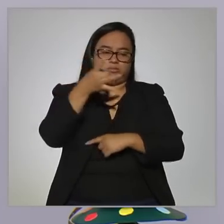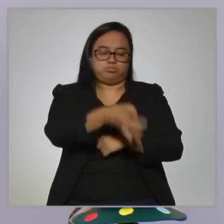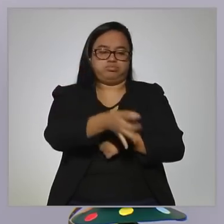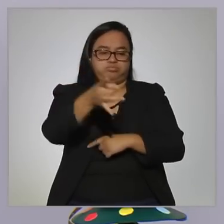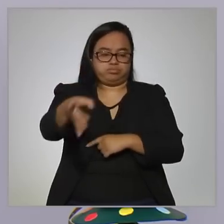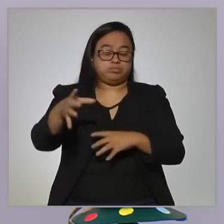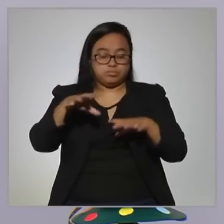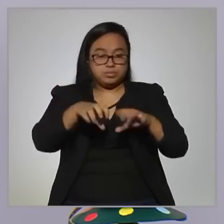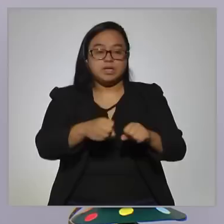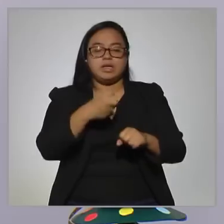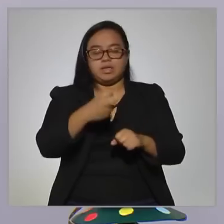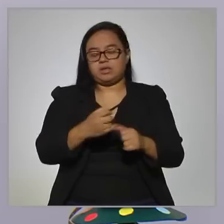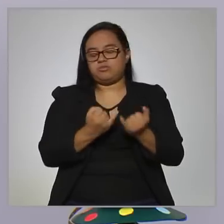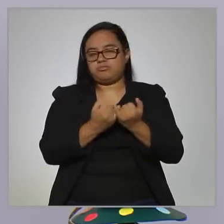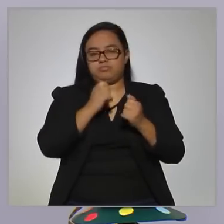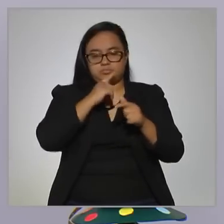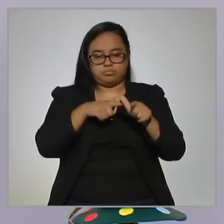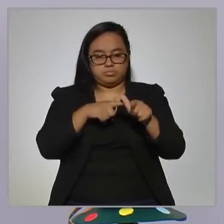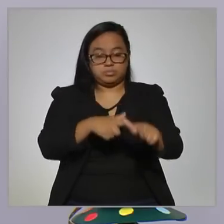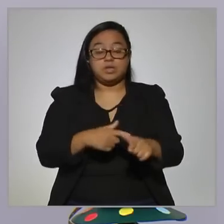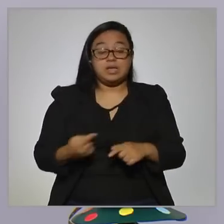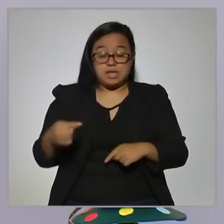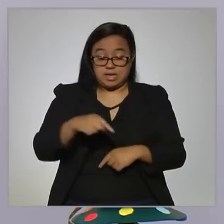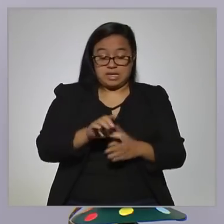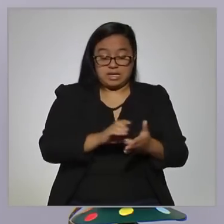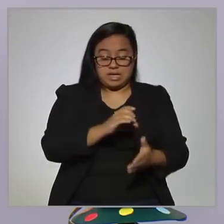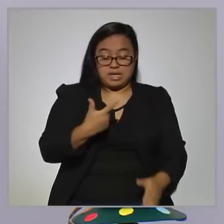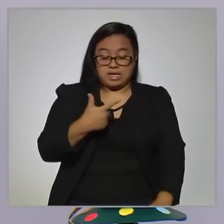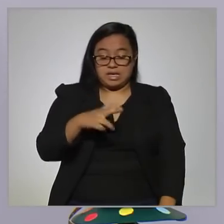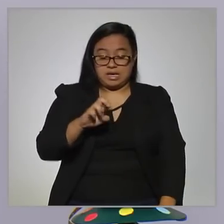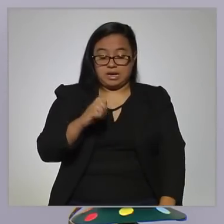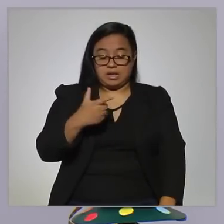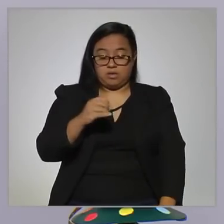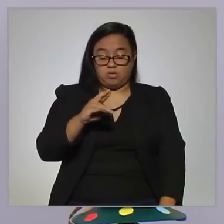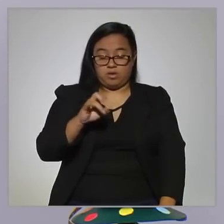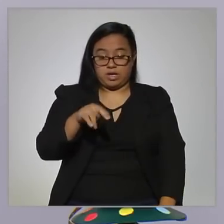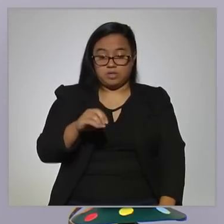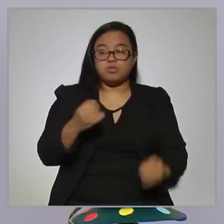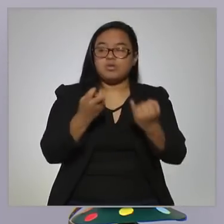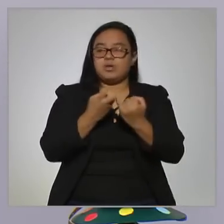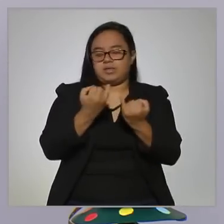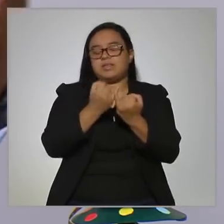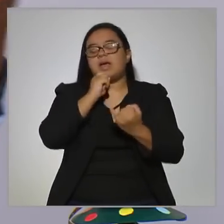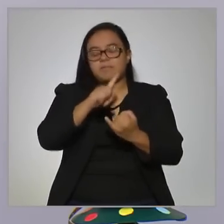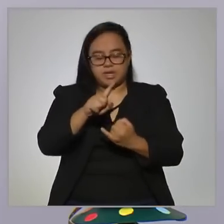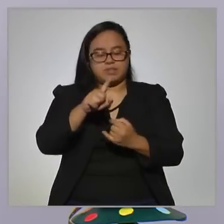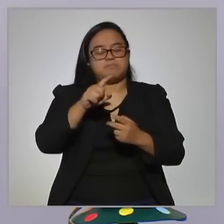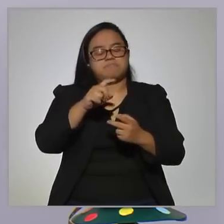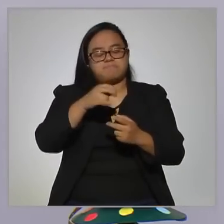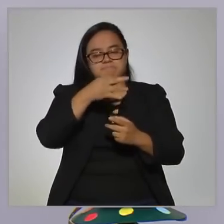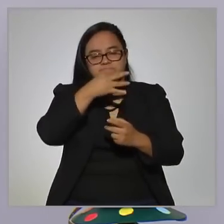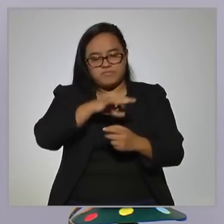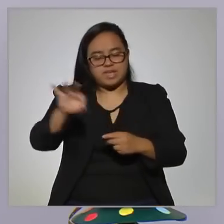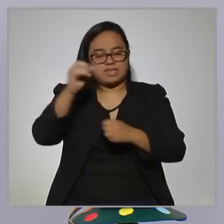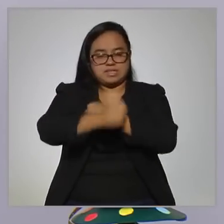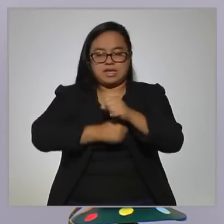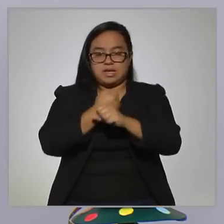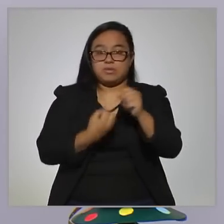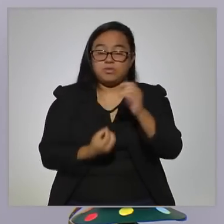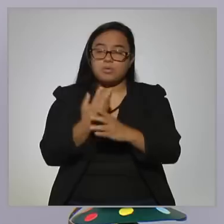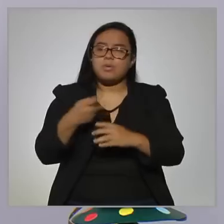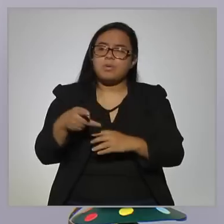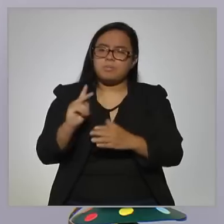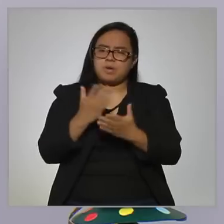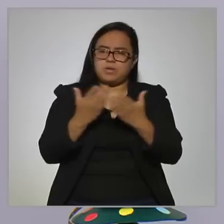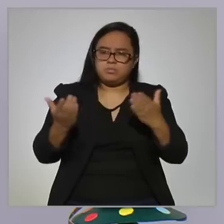ultramar. Entonces, aquí cuando se instala el calendario gregoriano, también llega aquí la celebración del año nuevo, pero todos estos rituales que